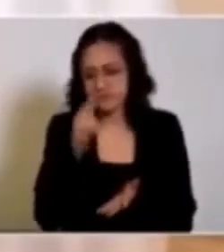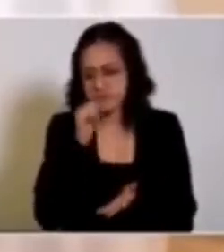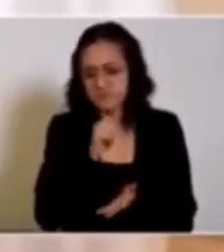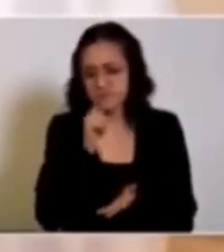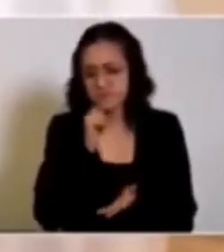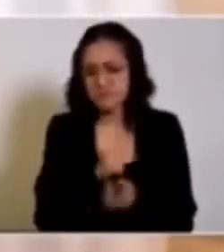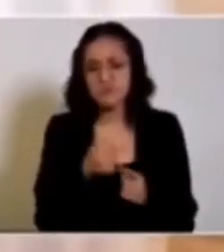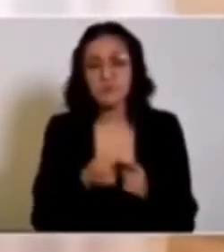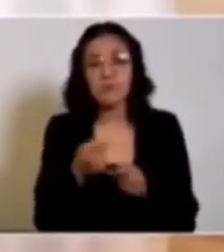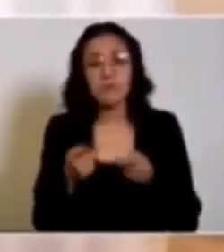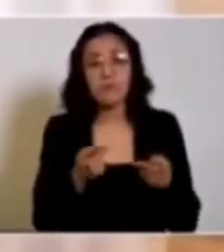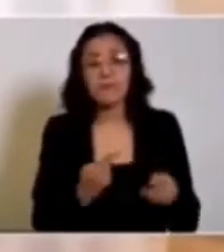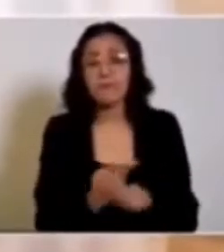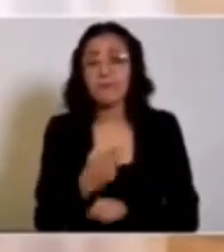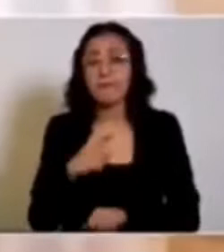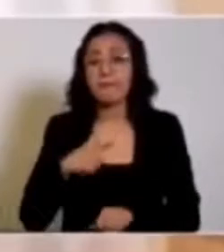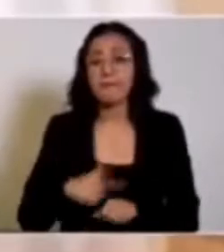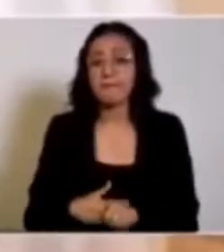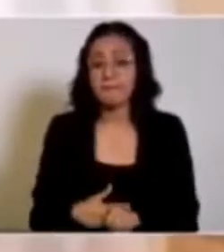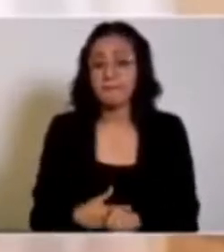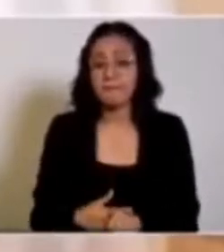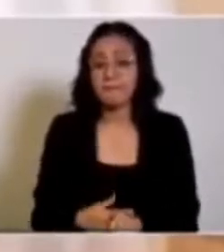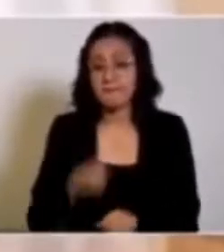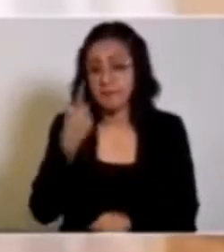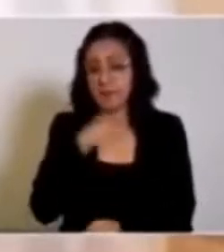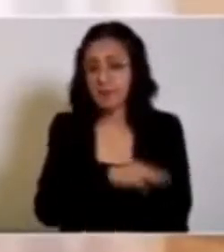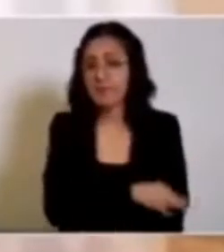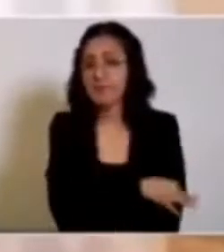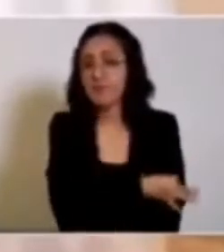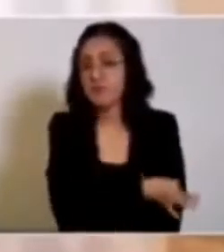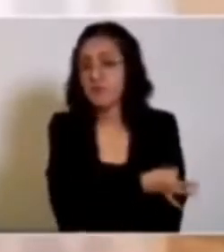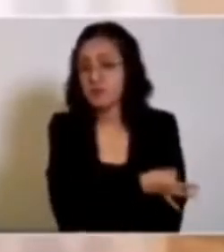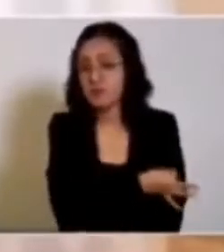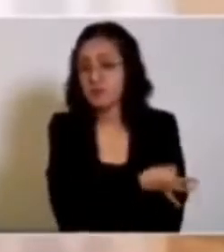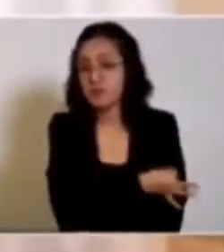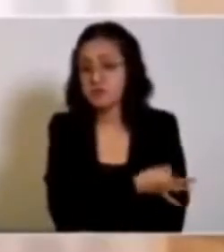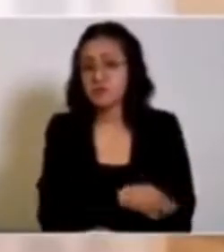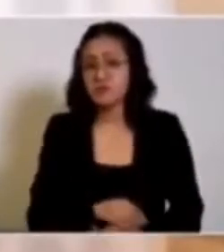del plan nacional de vacunación